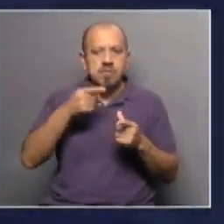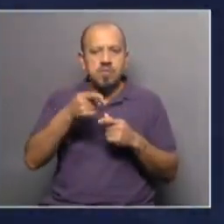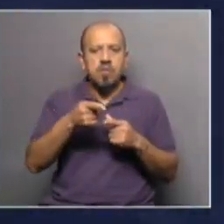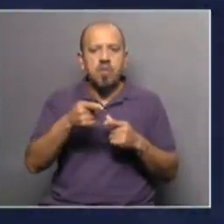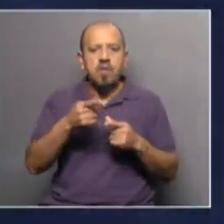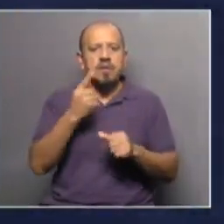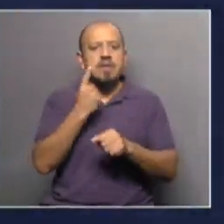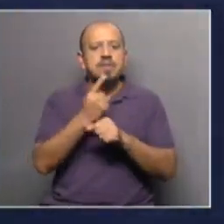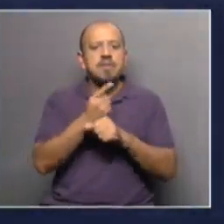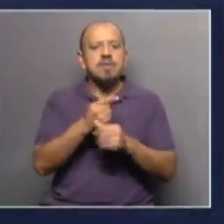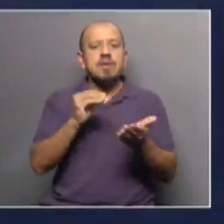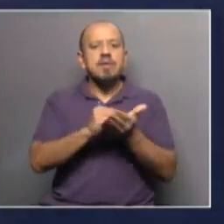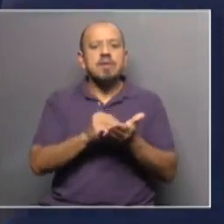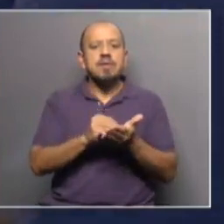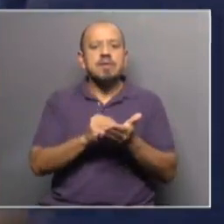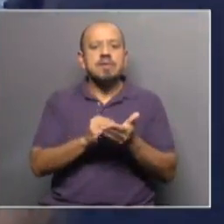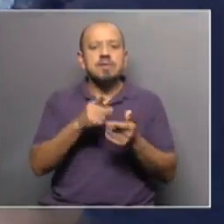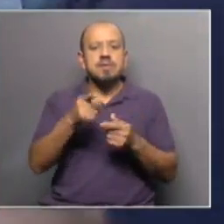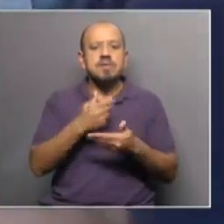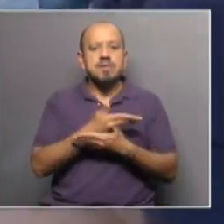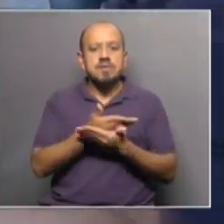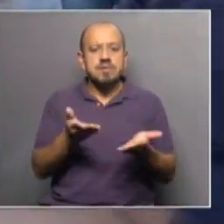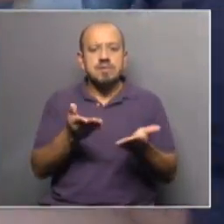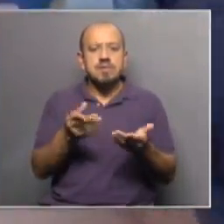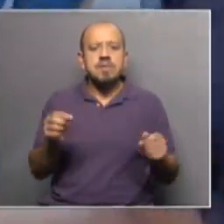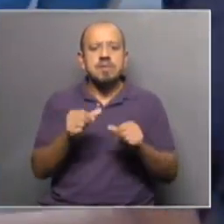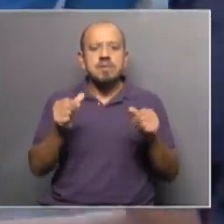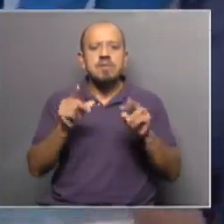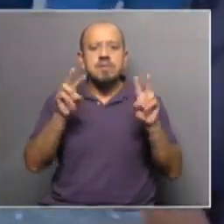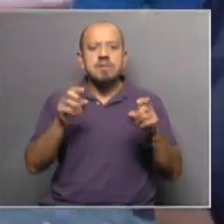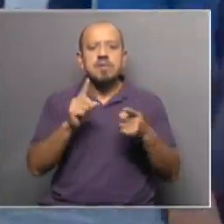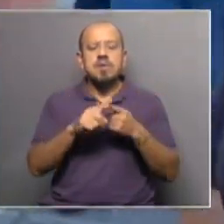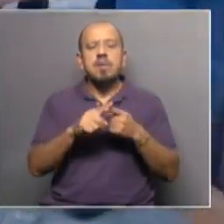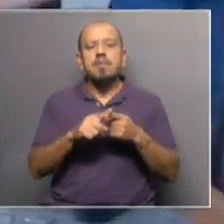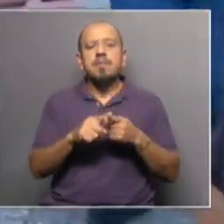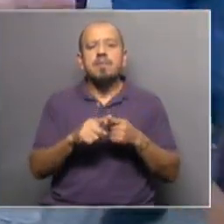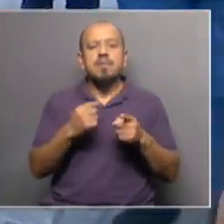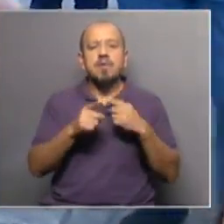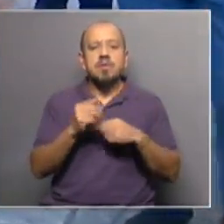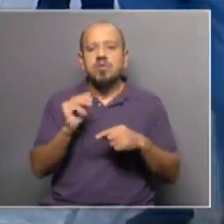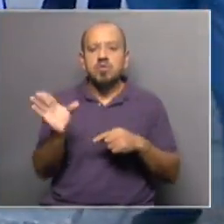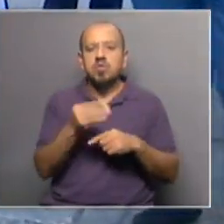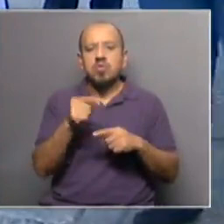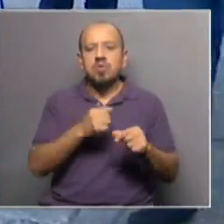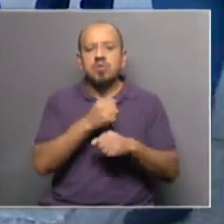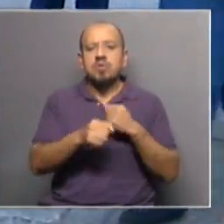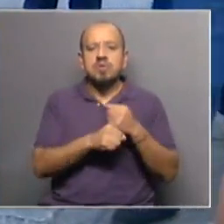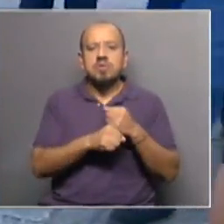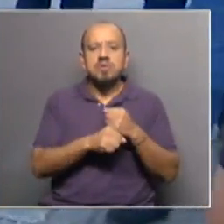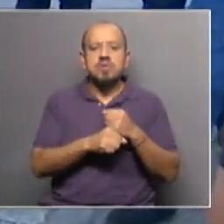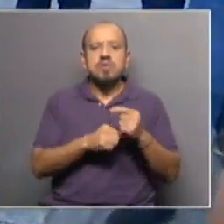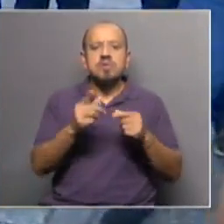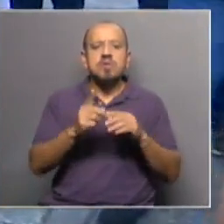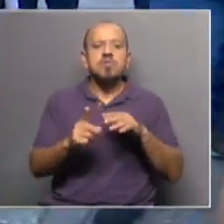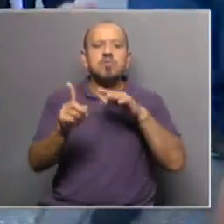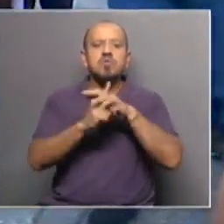es la primera vez que en el centro, o sea, después de la presentación hacemos un tema de otro, pero todos estos años ya tuvimos en Inclusión Arte, en la Plaza